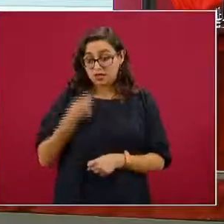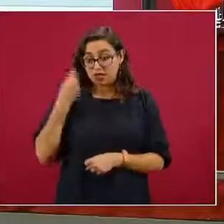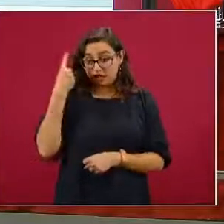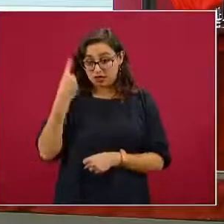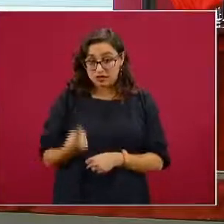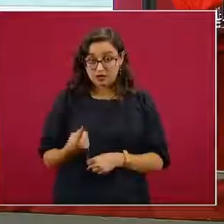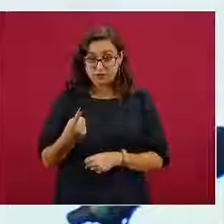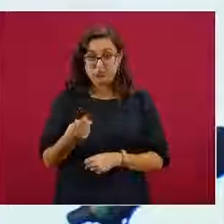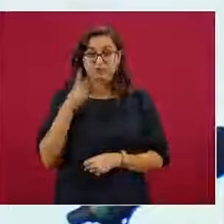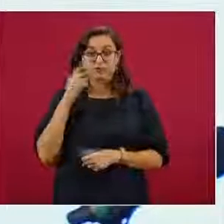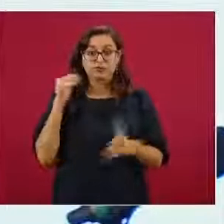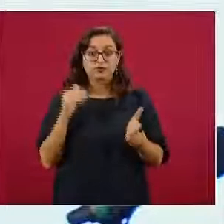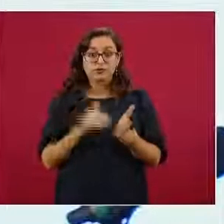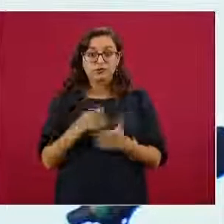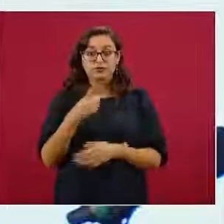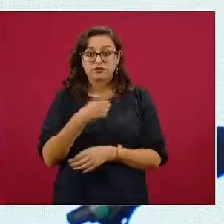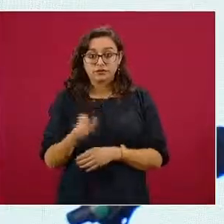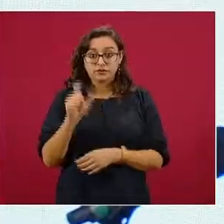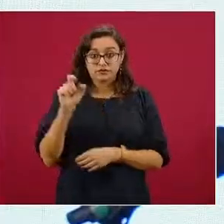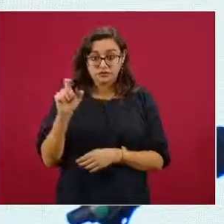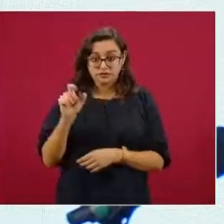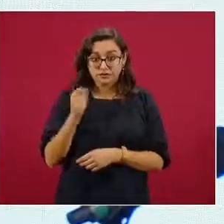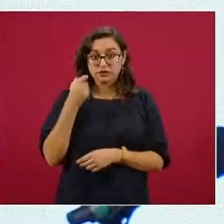de octubre, 2.121.